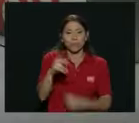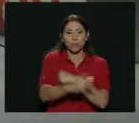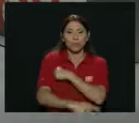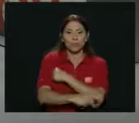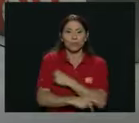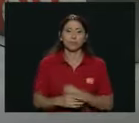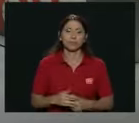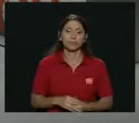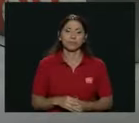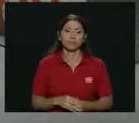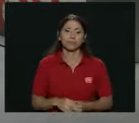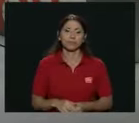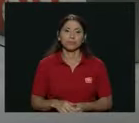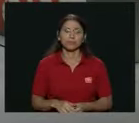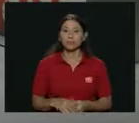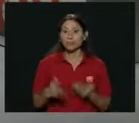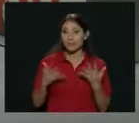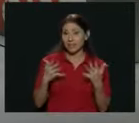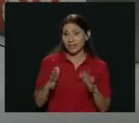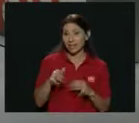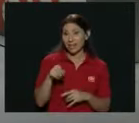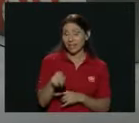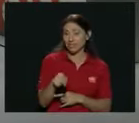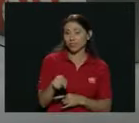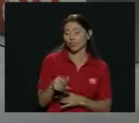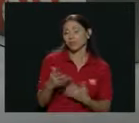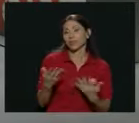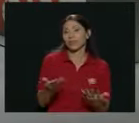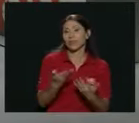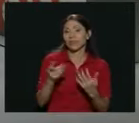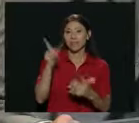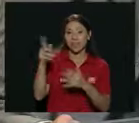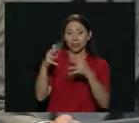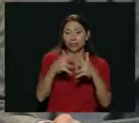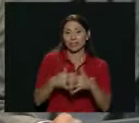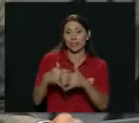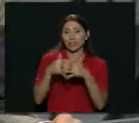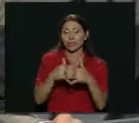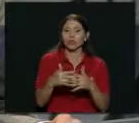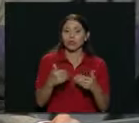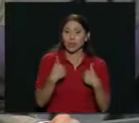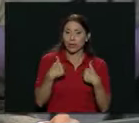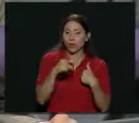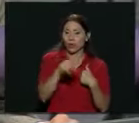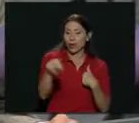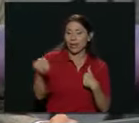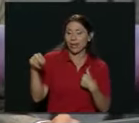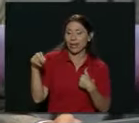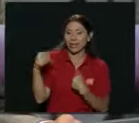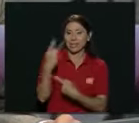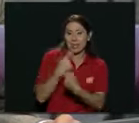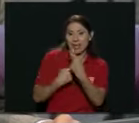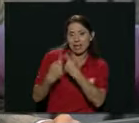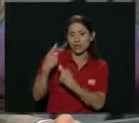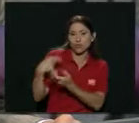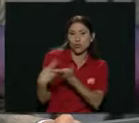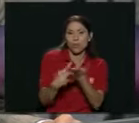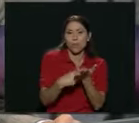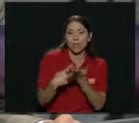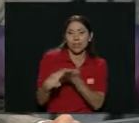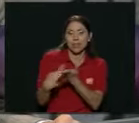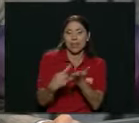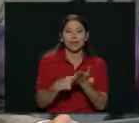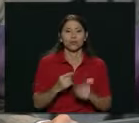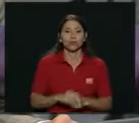Ya esto más a nivel de comentarios que me han hecho colegas en los Estados Unidos. La